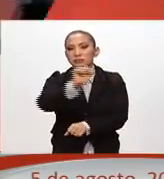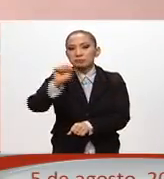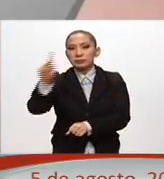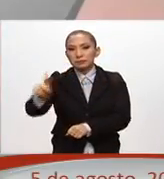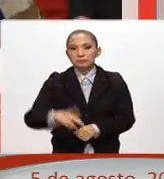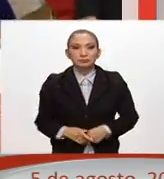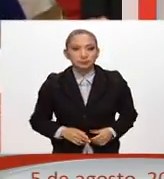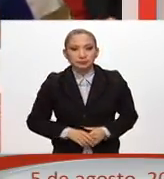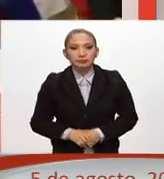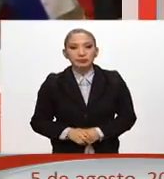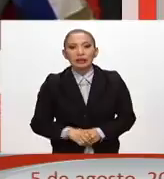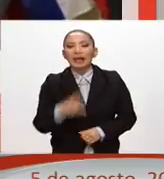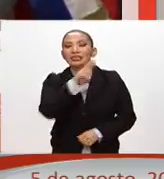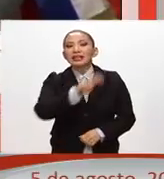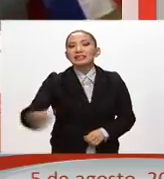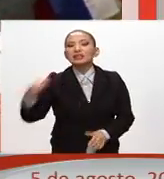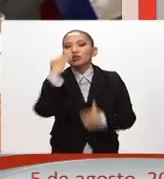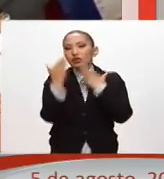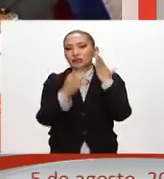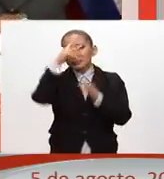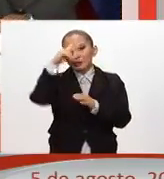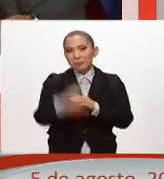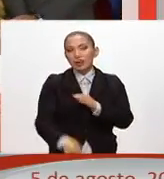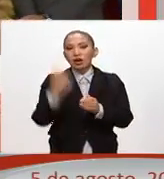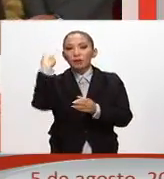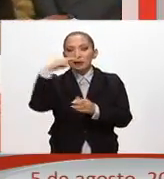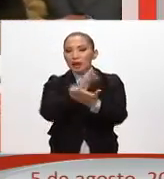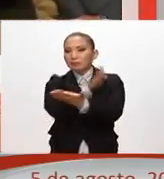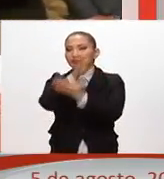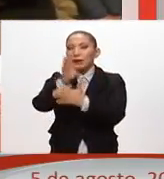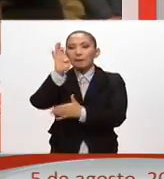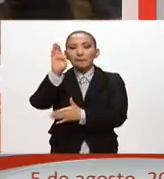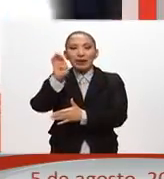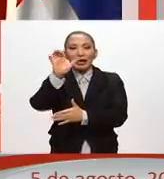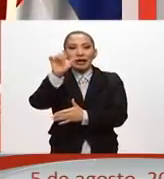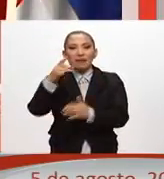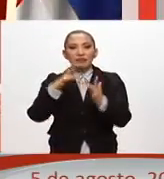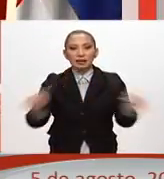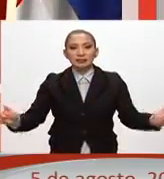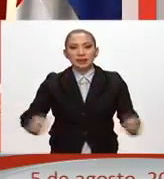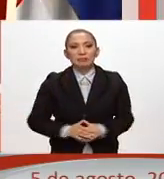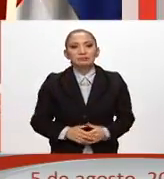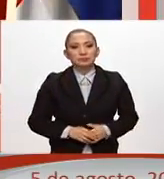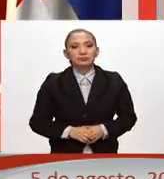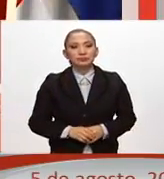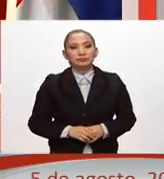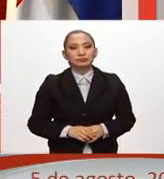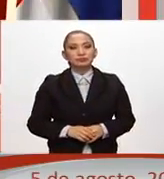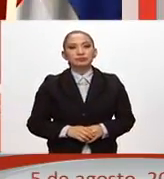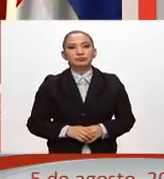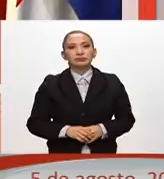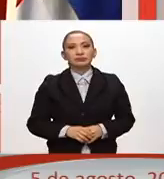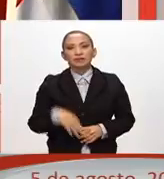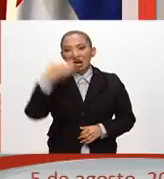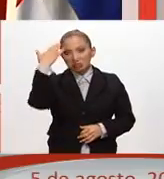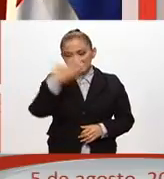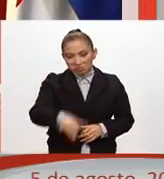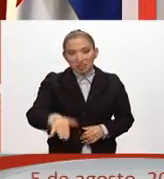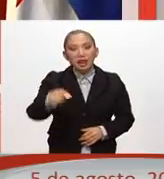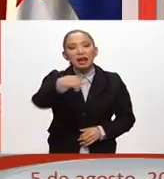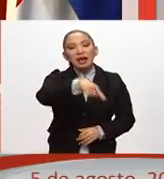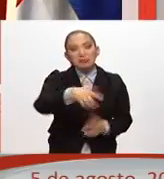Pública. 300 estudiantes mexicanos viajan becados a Francia. Sean, como sé que lo van a